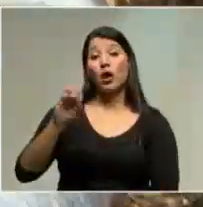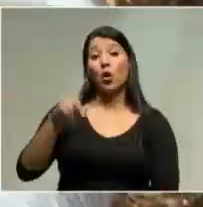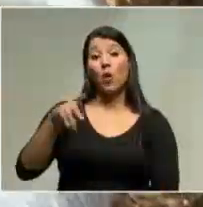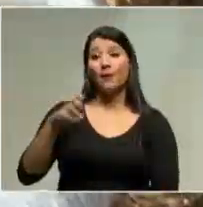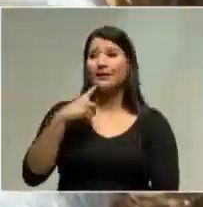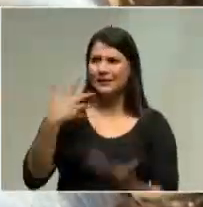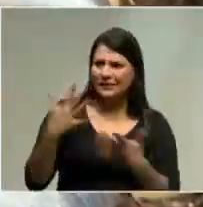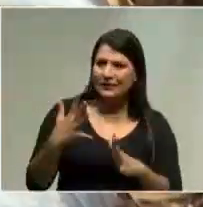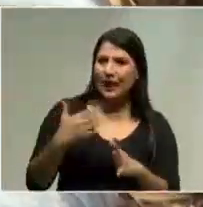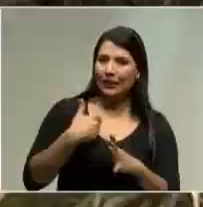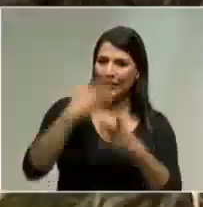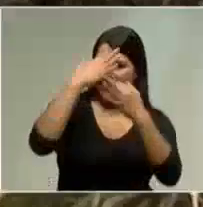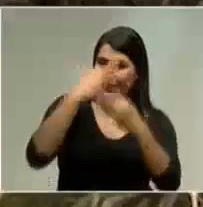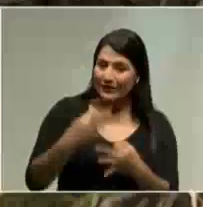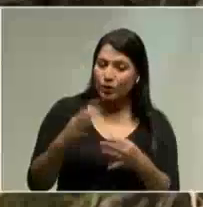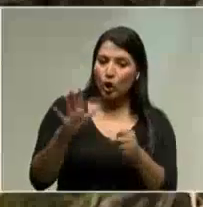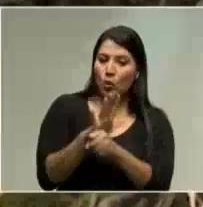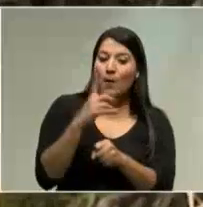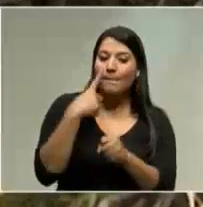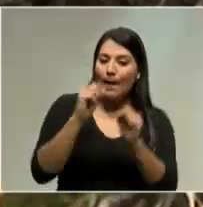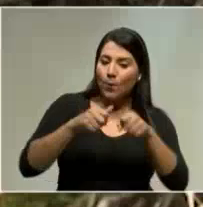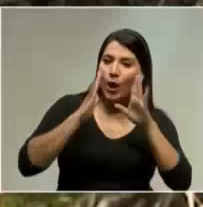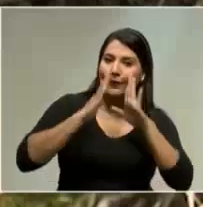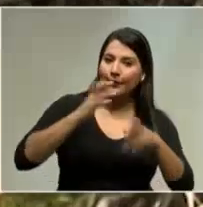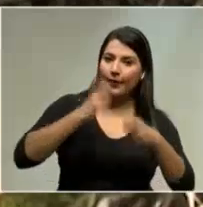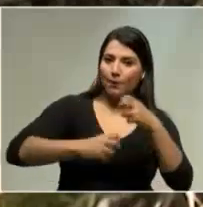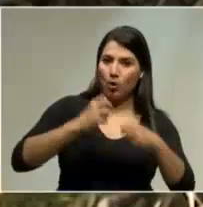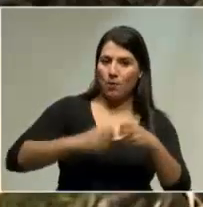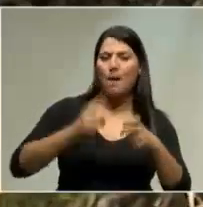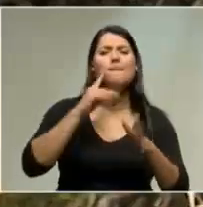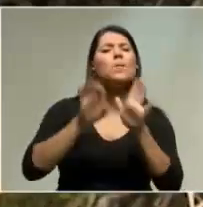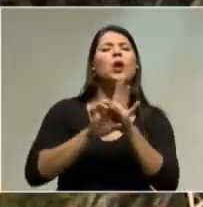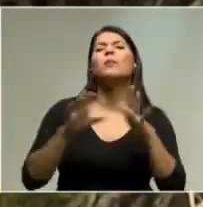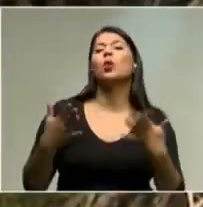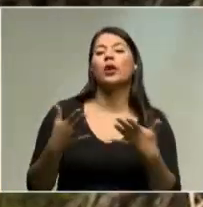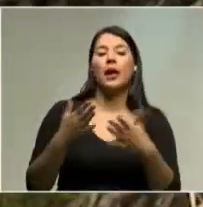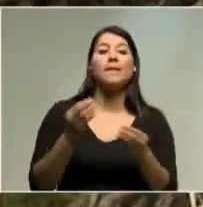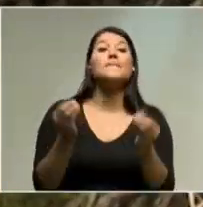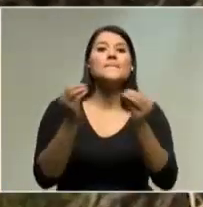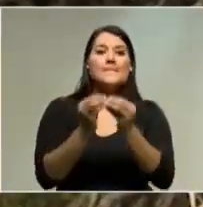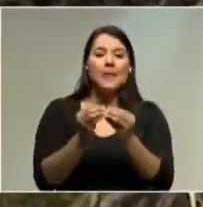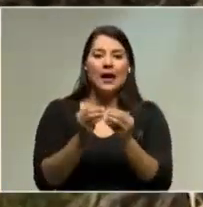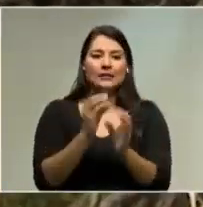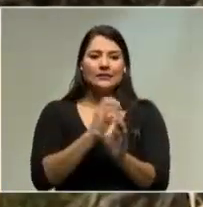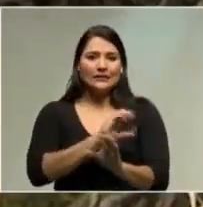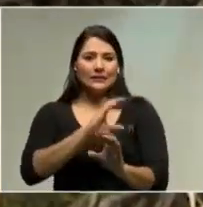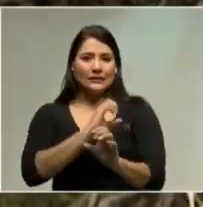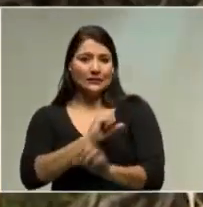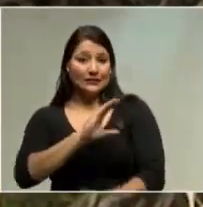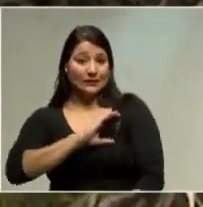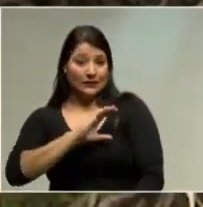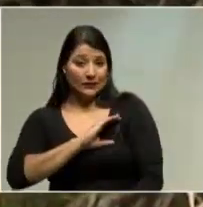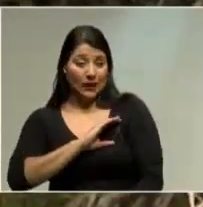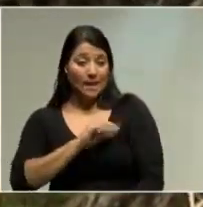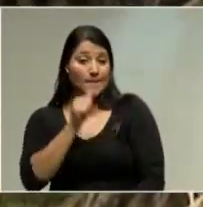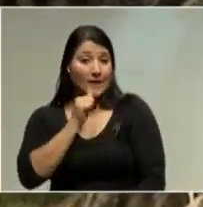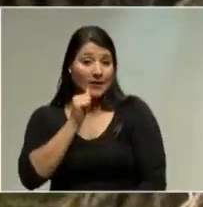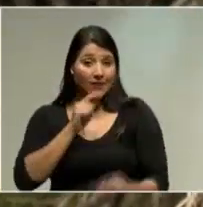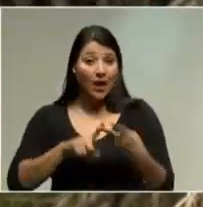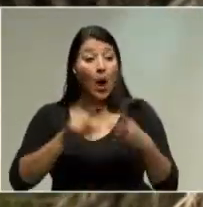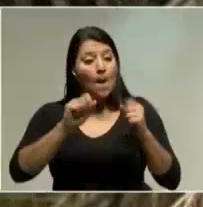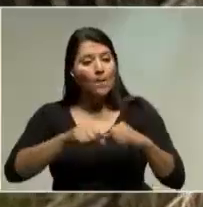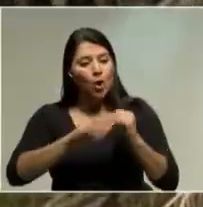medidas integrales para atender la problemática, por ejemplo, fortaleciendo la vigilancia privada, limpiando la servidumbre por donde